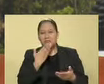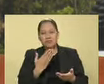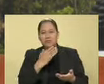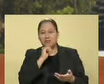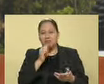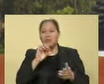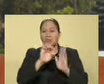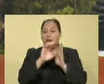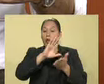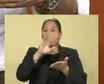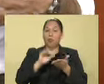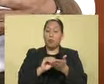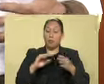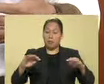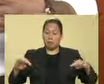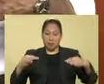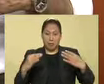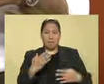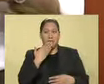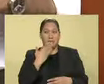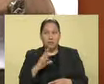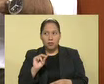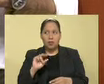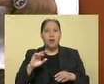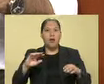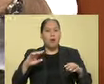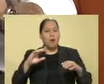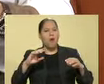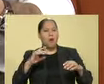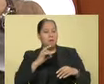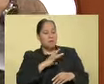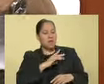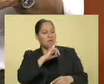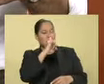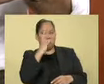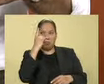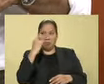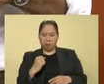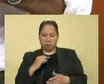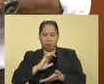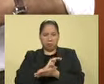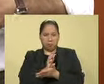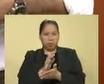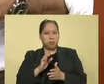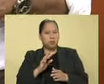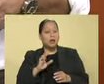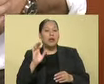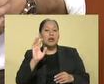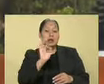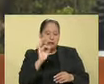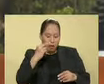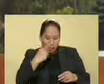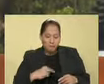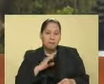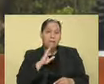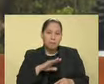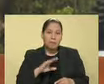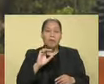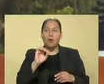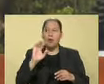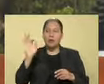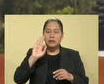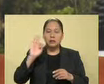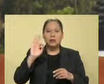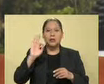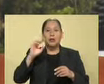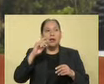una boda, y entonces miedo a la marginación o no aceptación social, y entonces miedo a que en el trabajo no descubran